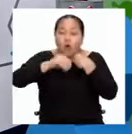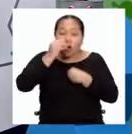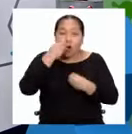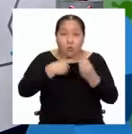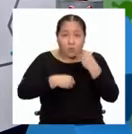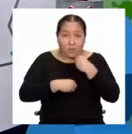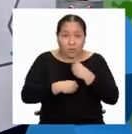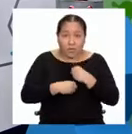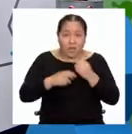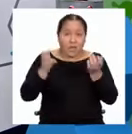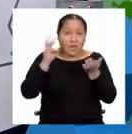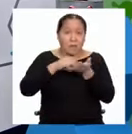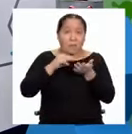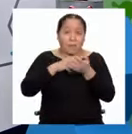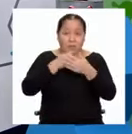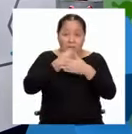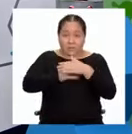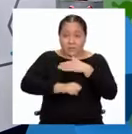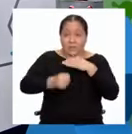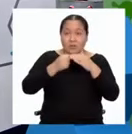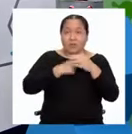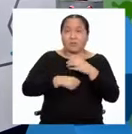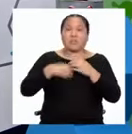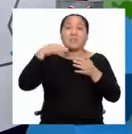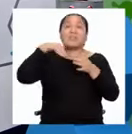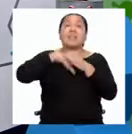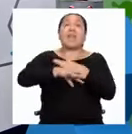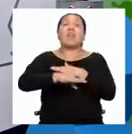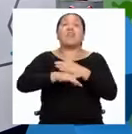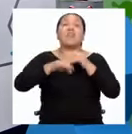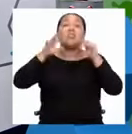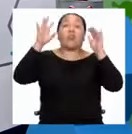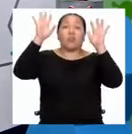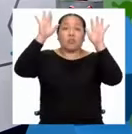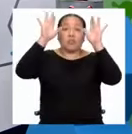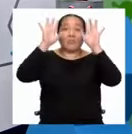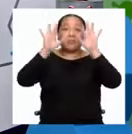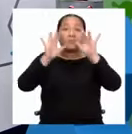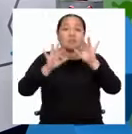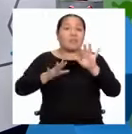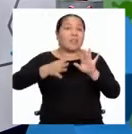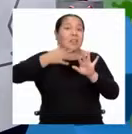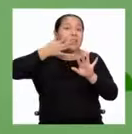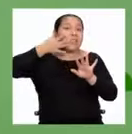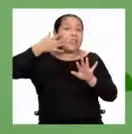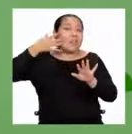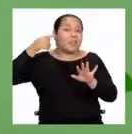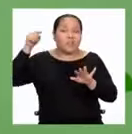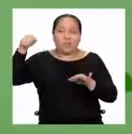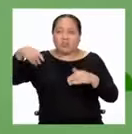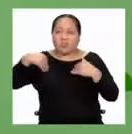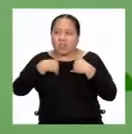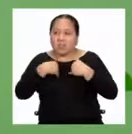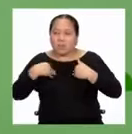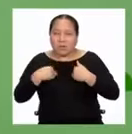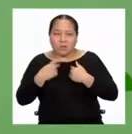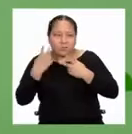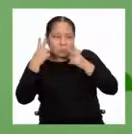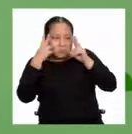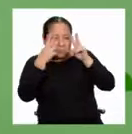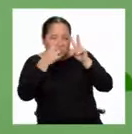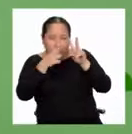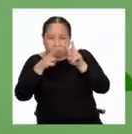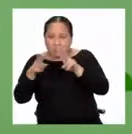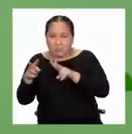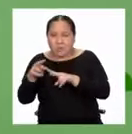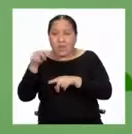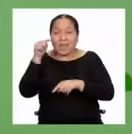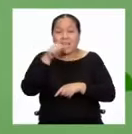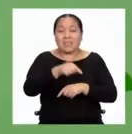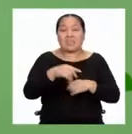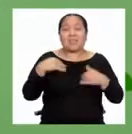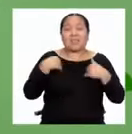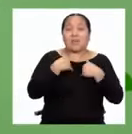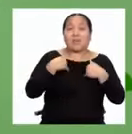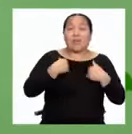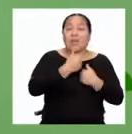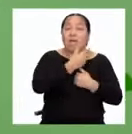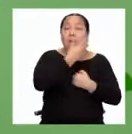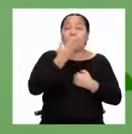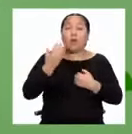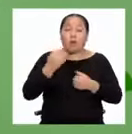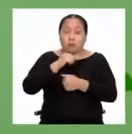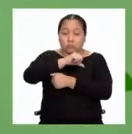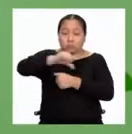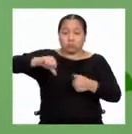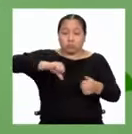reproducción tuviese en la nieve, debido a que podía camuflarse y sus presas no lo veían. El que mejor se adapta a su entorno sobrevive. Qué pena